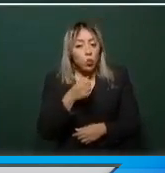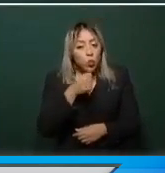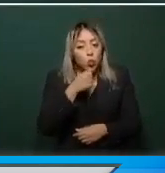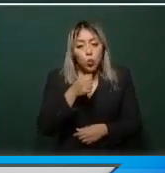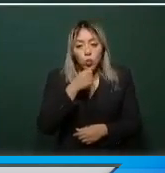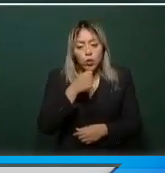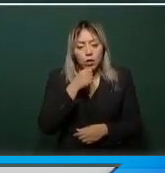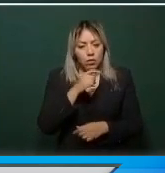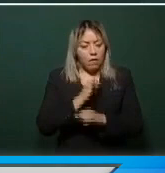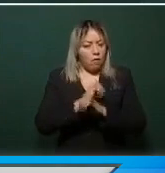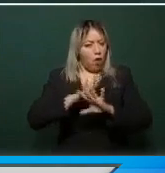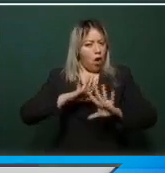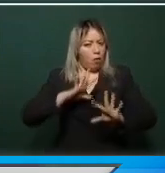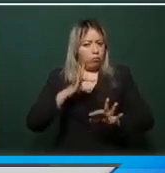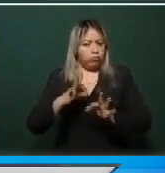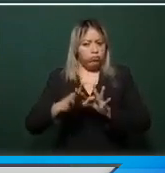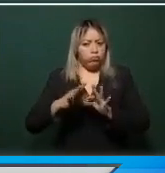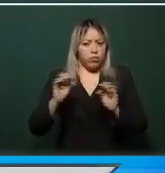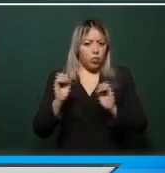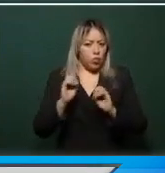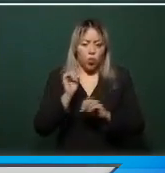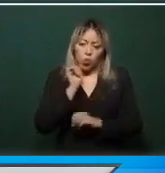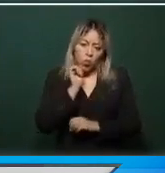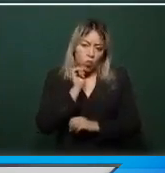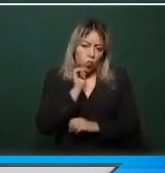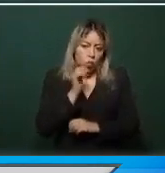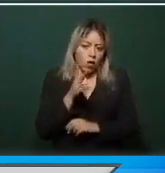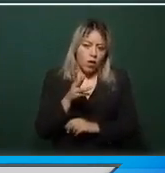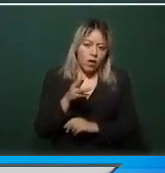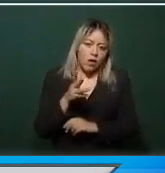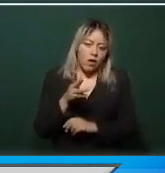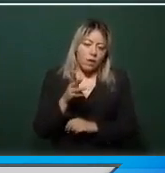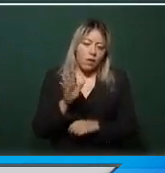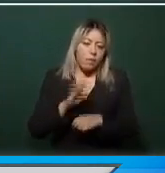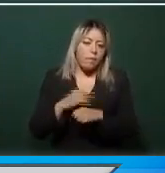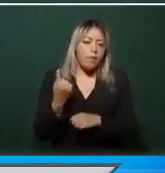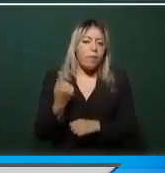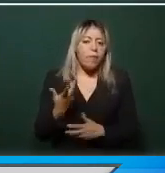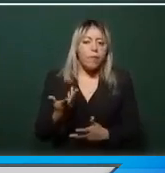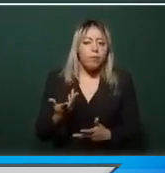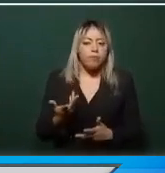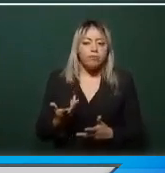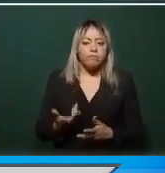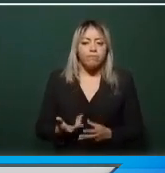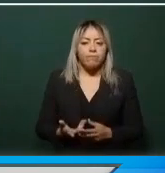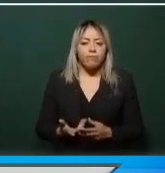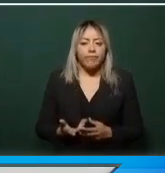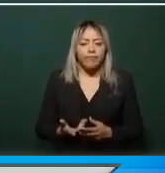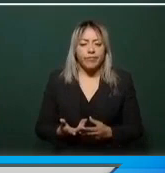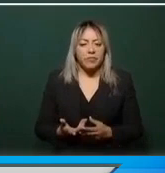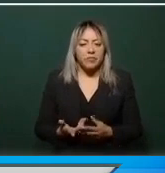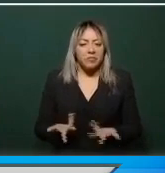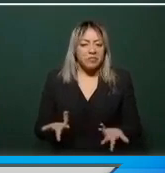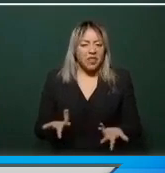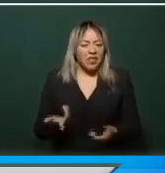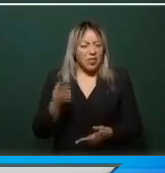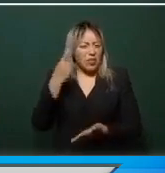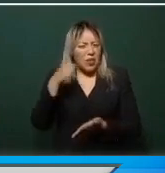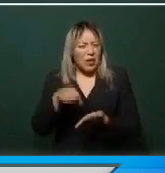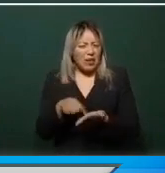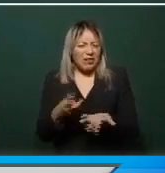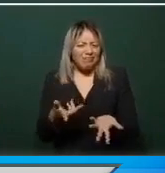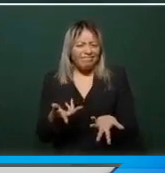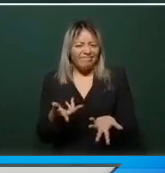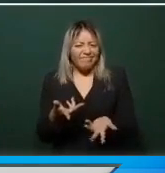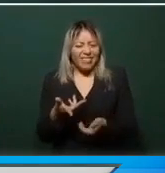parte de la estrategia de los adversarios de la Cuarta Transformación. No son reales estas proyecciones. La bolsa se ha mantenido, el peso está